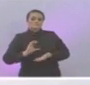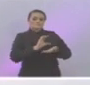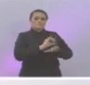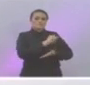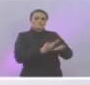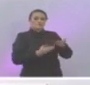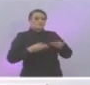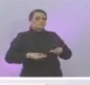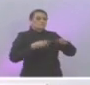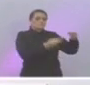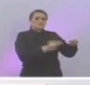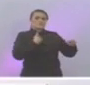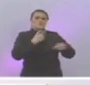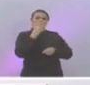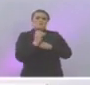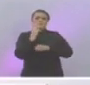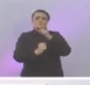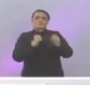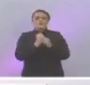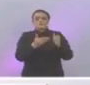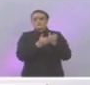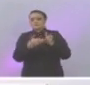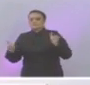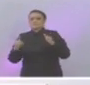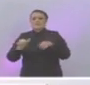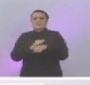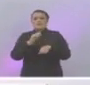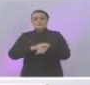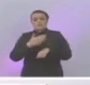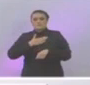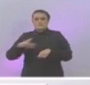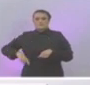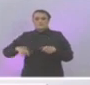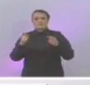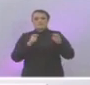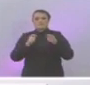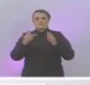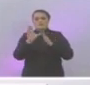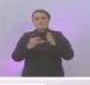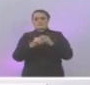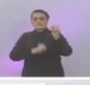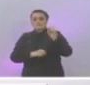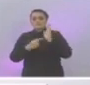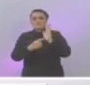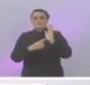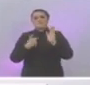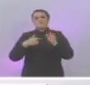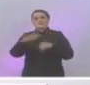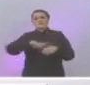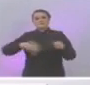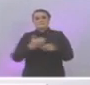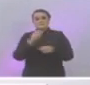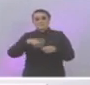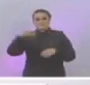los resultados del cuarto año de la administración en cumplimiento a lo que establece la Constitución Política de San Luis